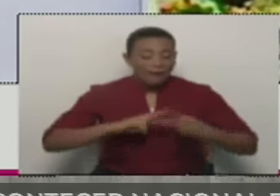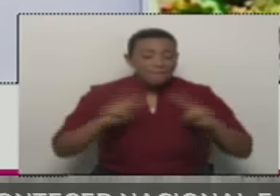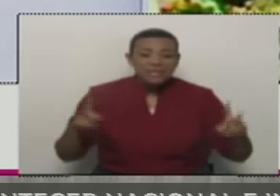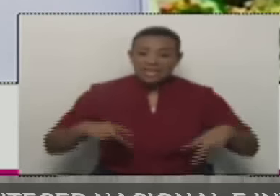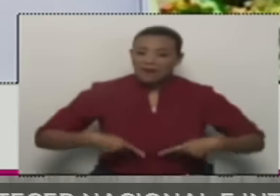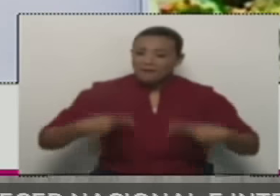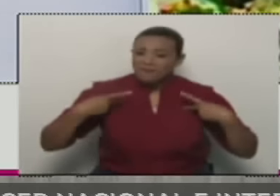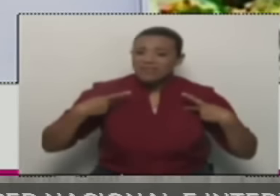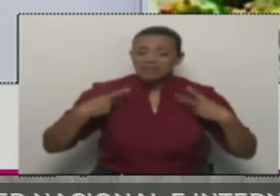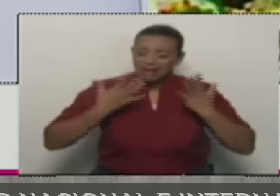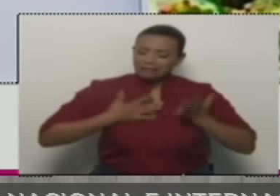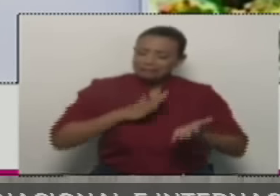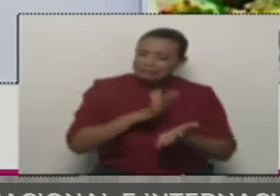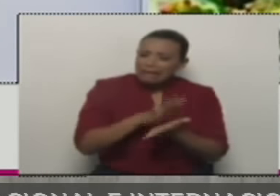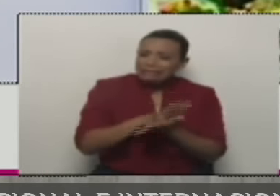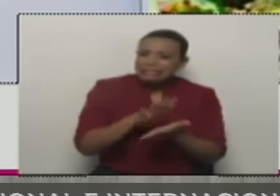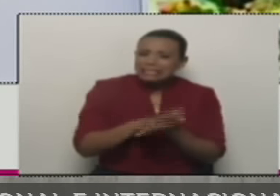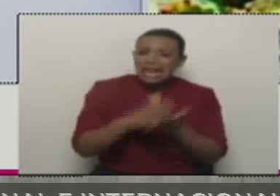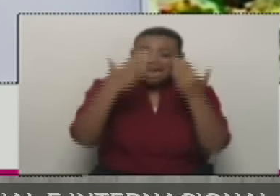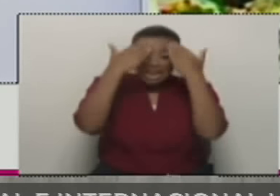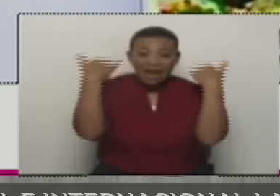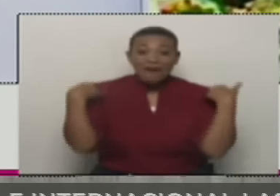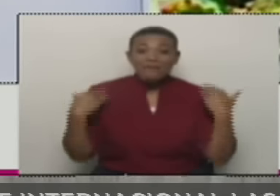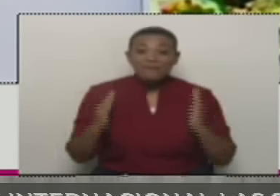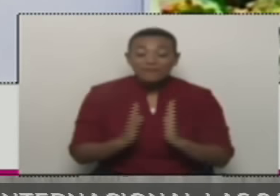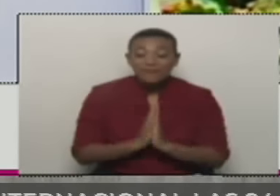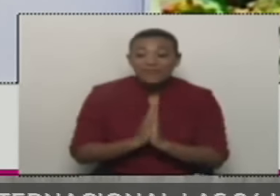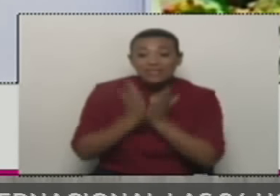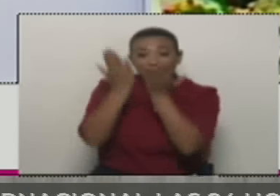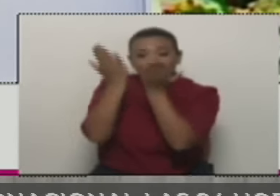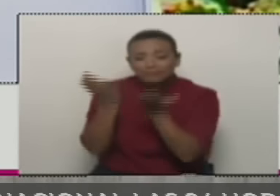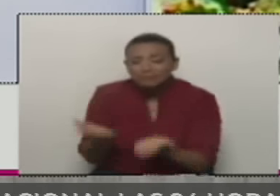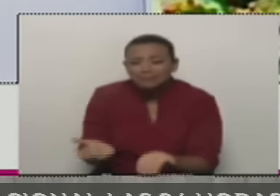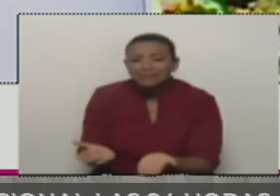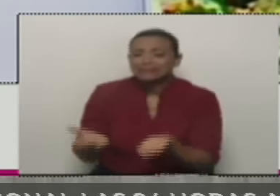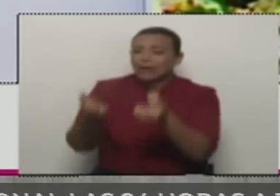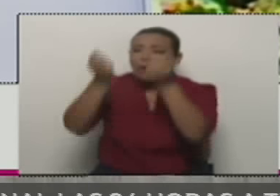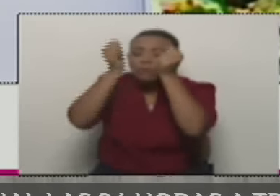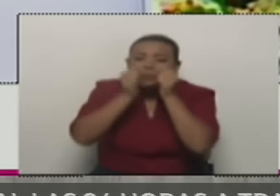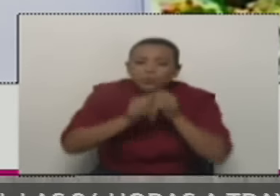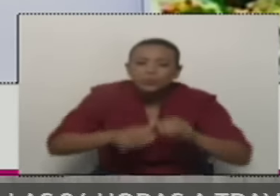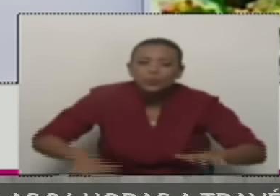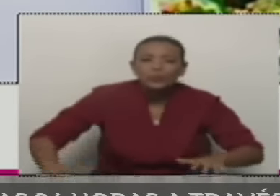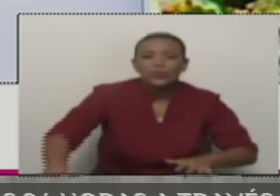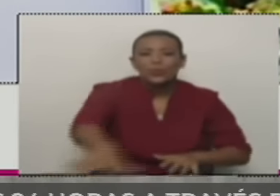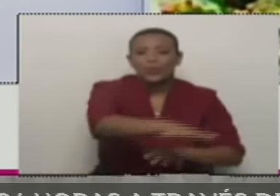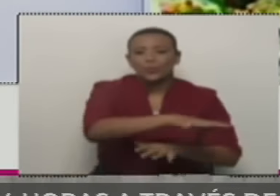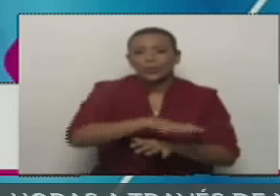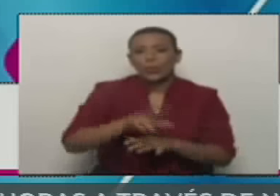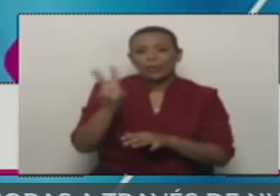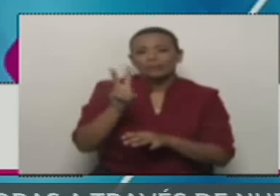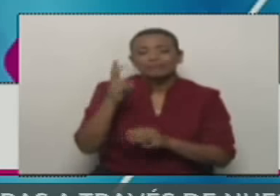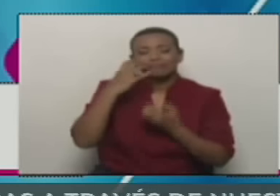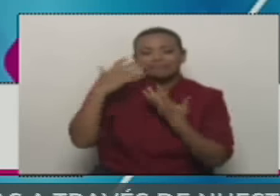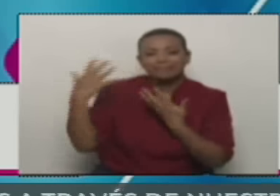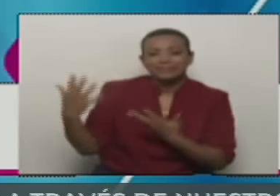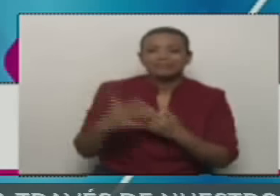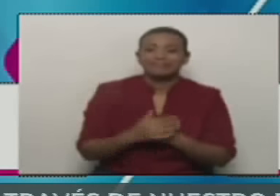armonía. Y la Virgen de Coromoto llenando, colmando de bendiciones nuestra patria